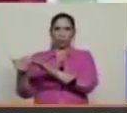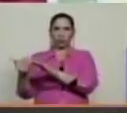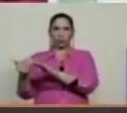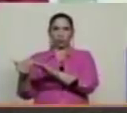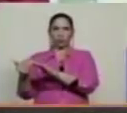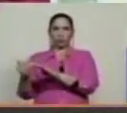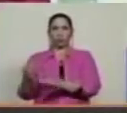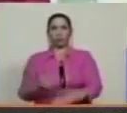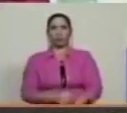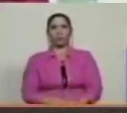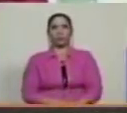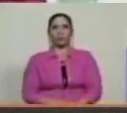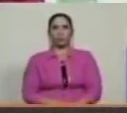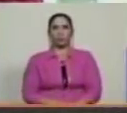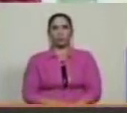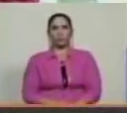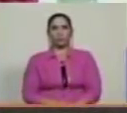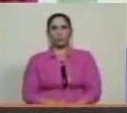44.